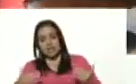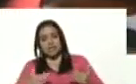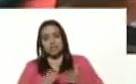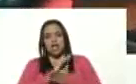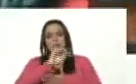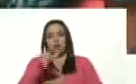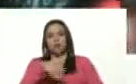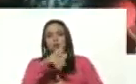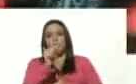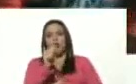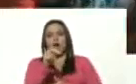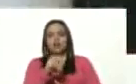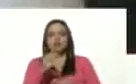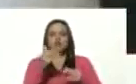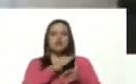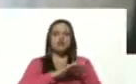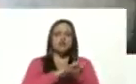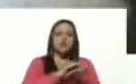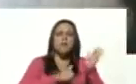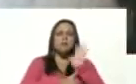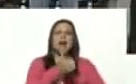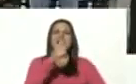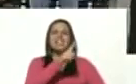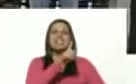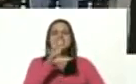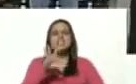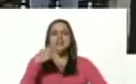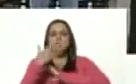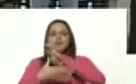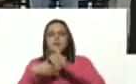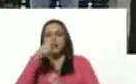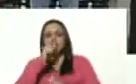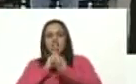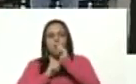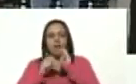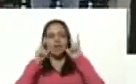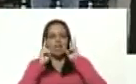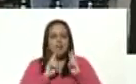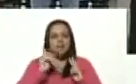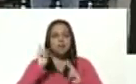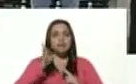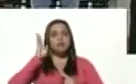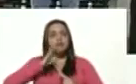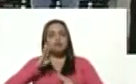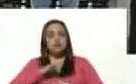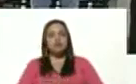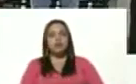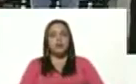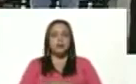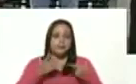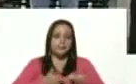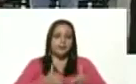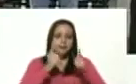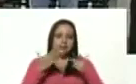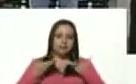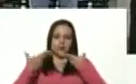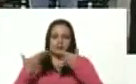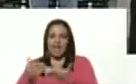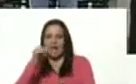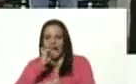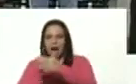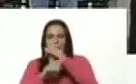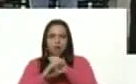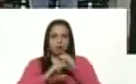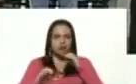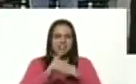resuelto, bueno, más de 15 averías de agua potable y agua servida que permite, bueno, devolver esa agua al tubo, como usted lo pidió,